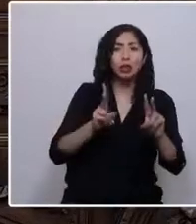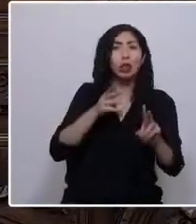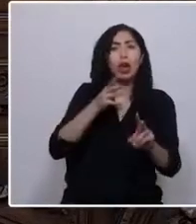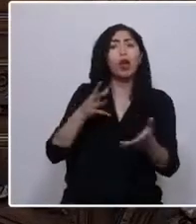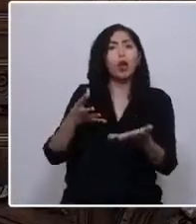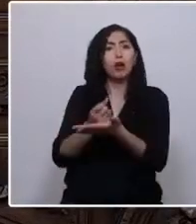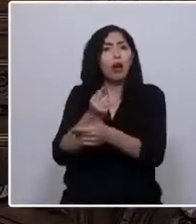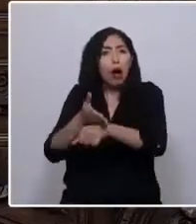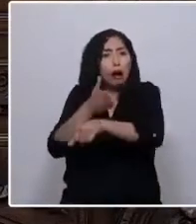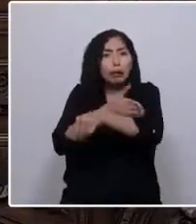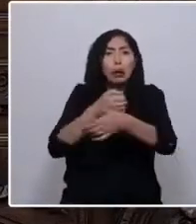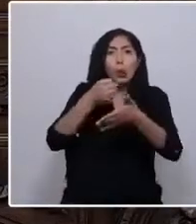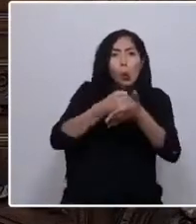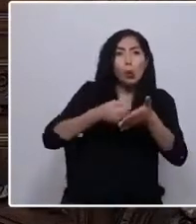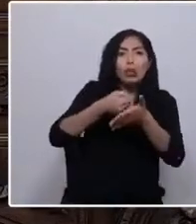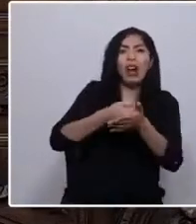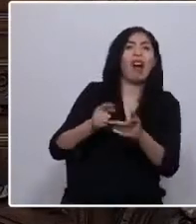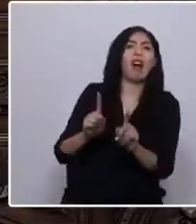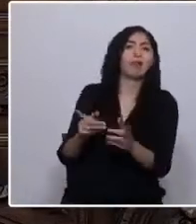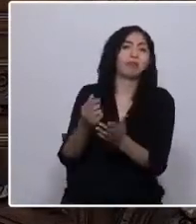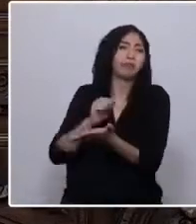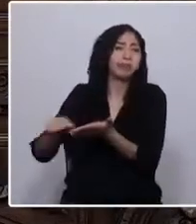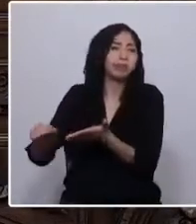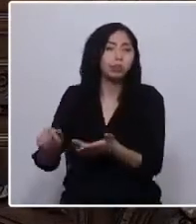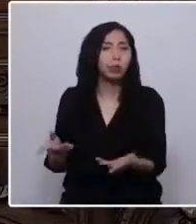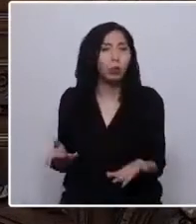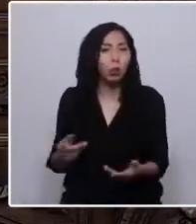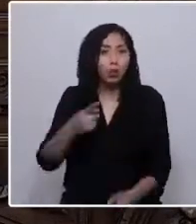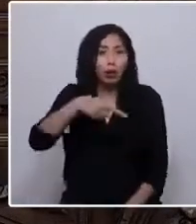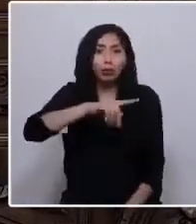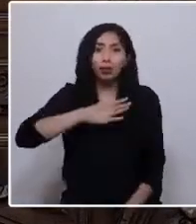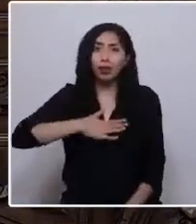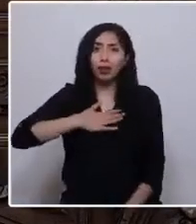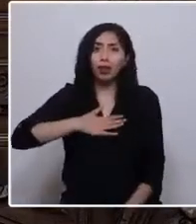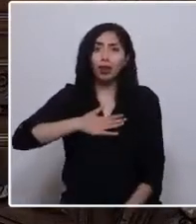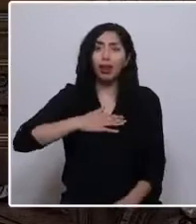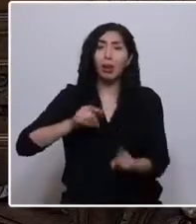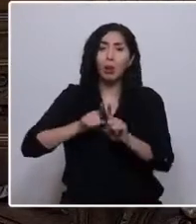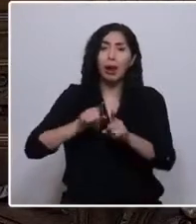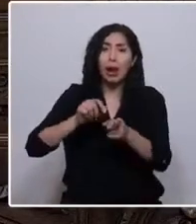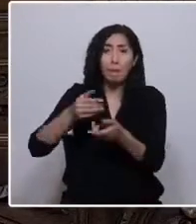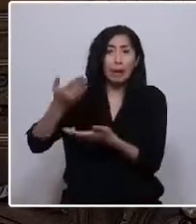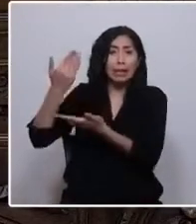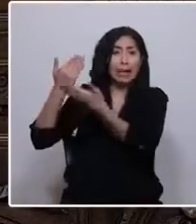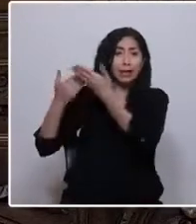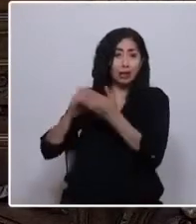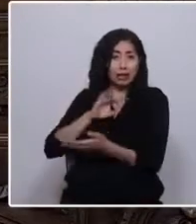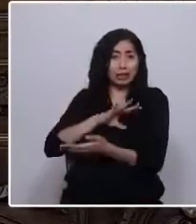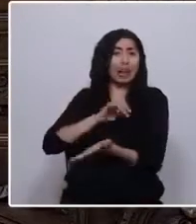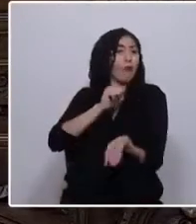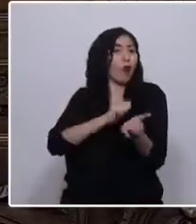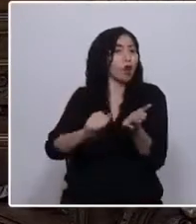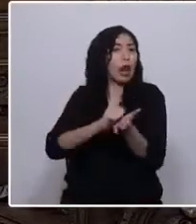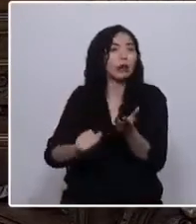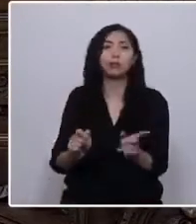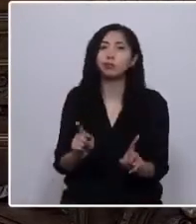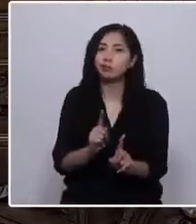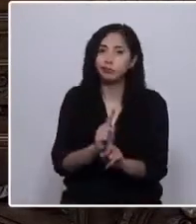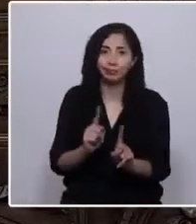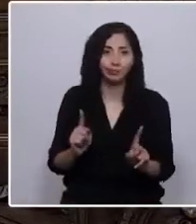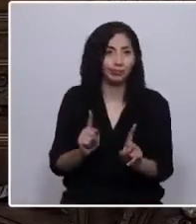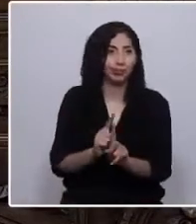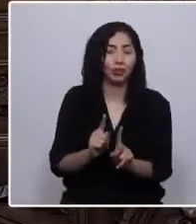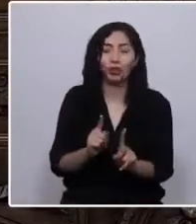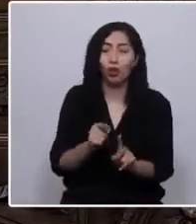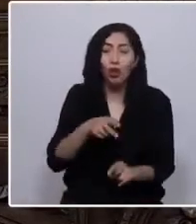social y política. Pretendieron hacer historia borrando el pasado de Chile. No repitamos ese